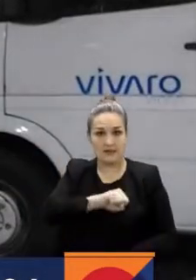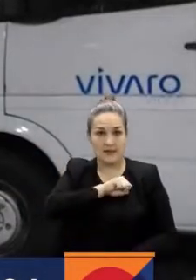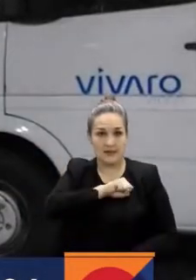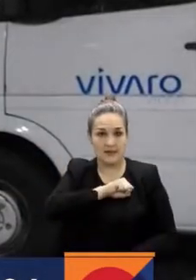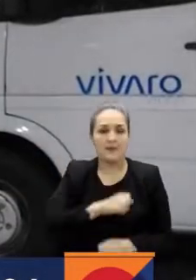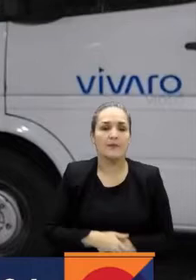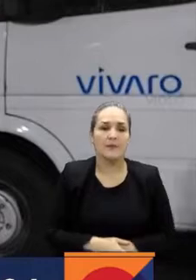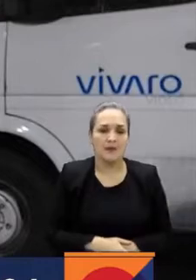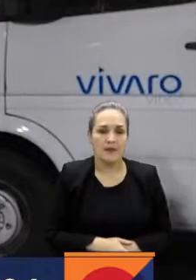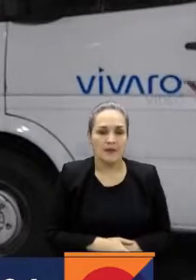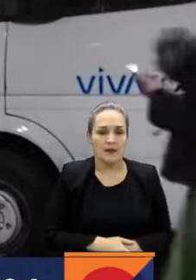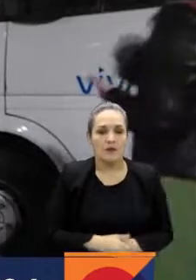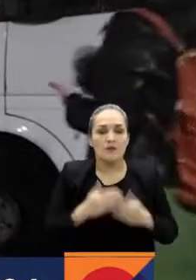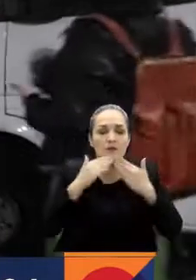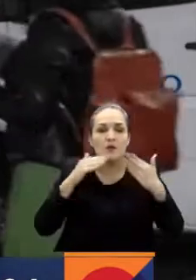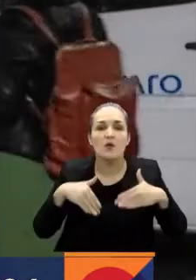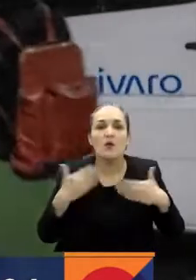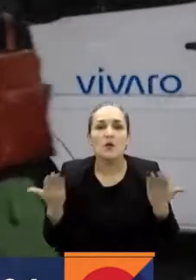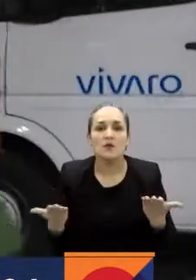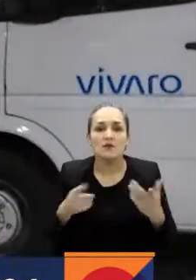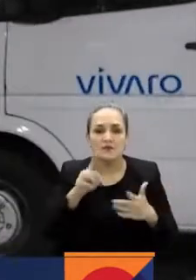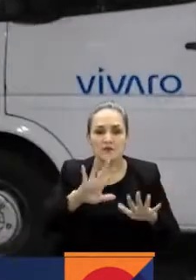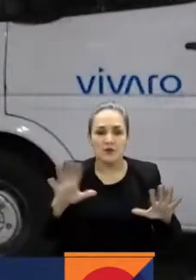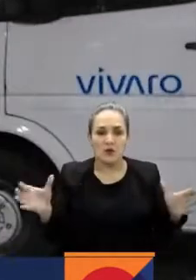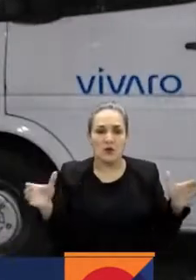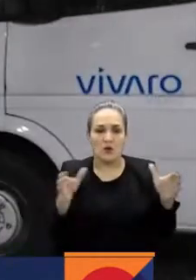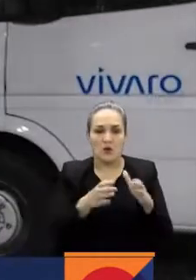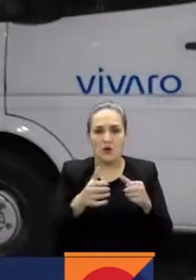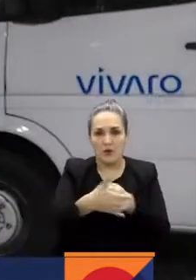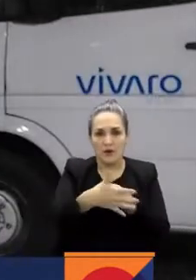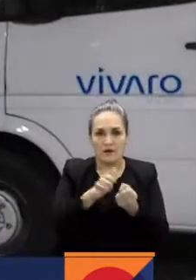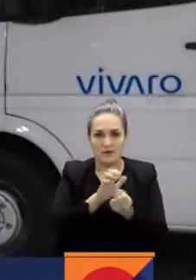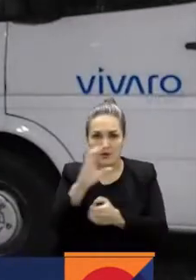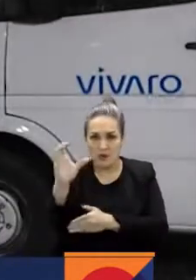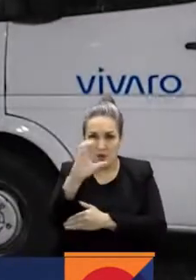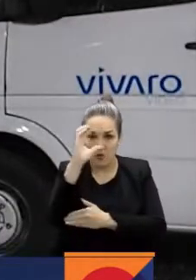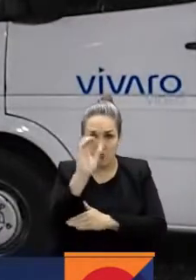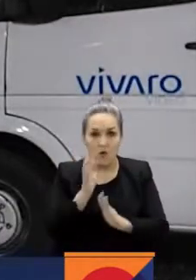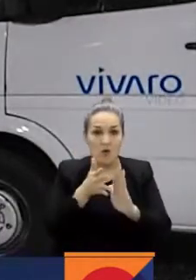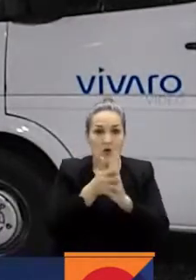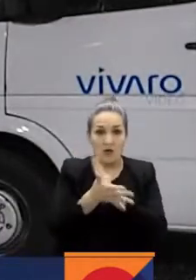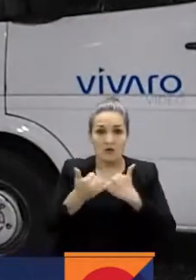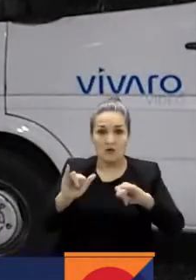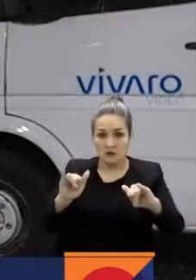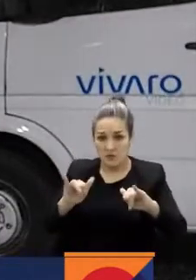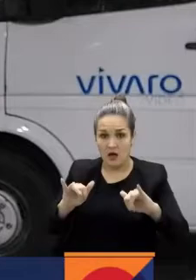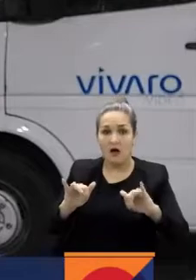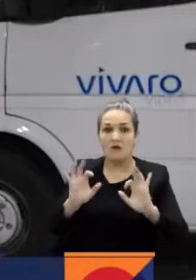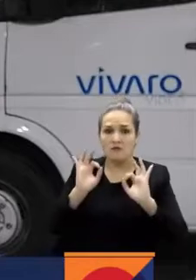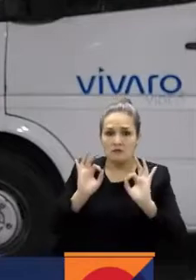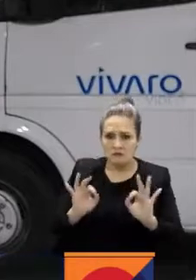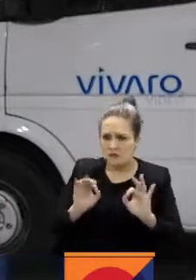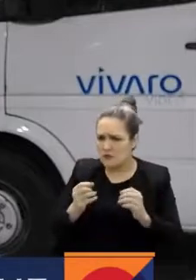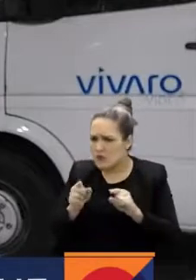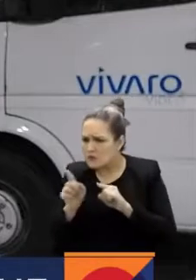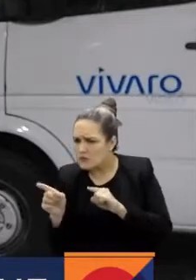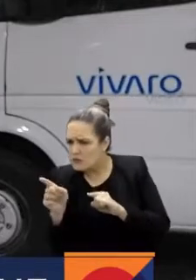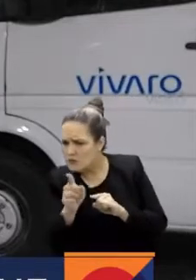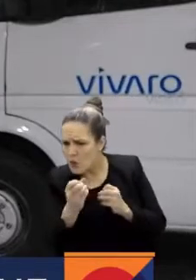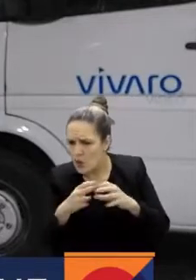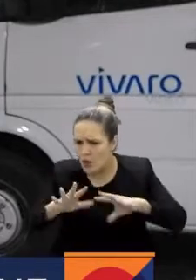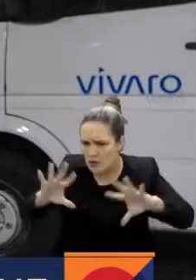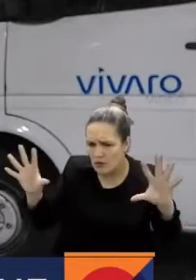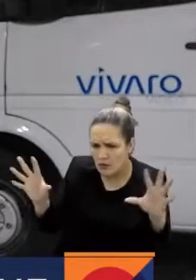¿Cómo están, amigos de RTVC en Colombia? Con el más del 48% de los votos escrutados,